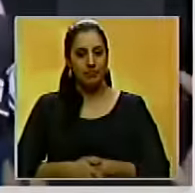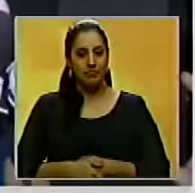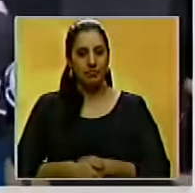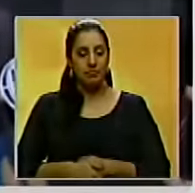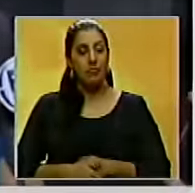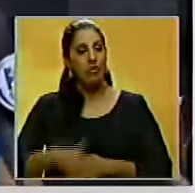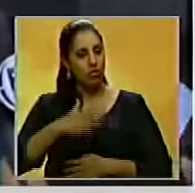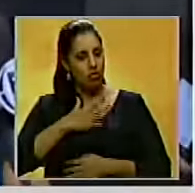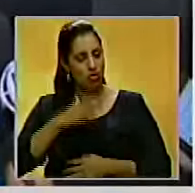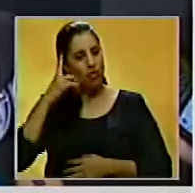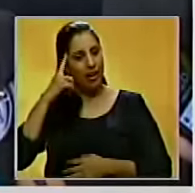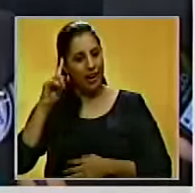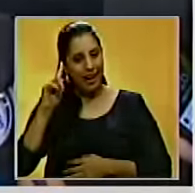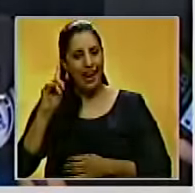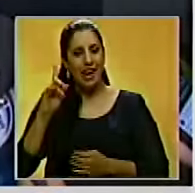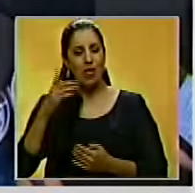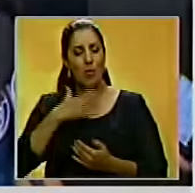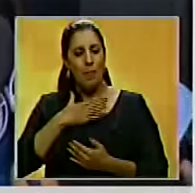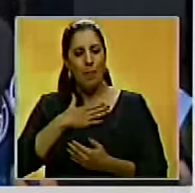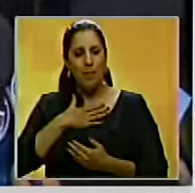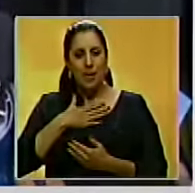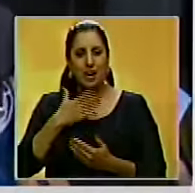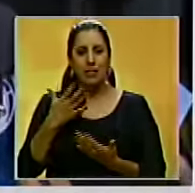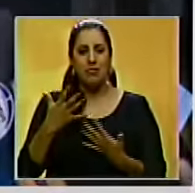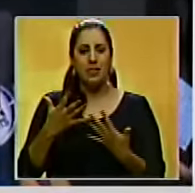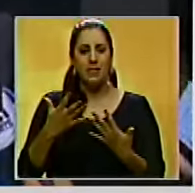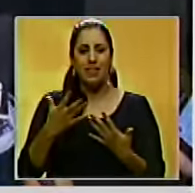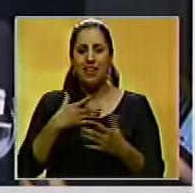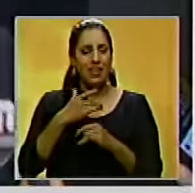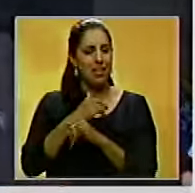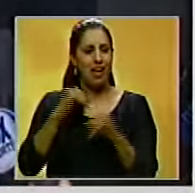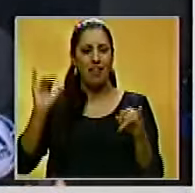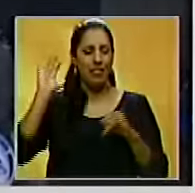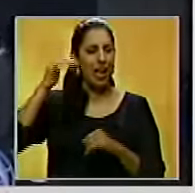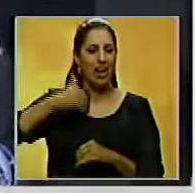Yo creo que ya está, para mí la selección ya se terminó.